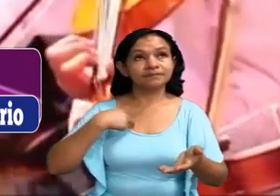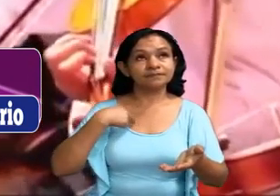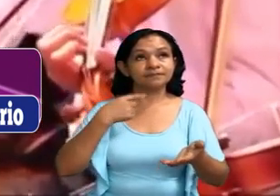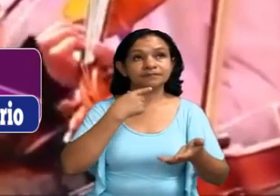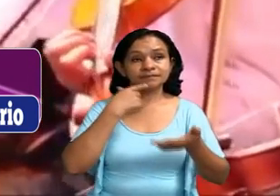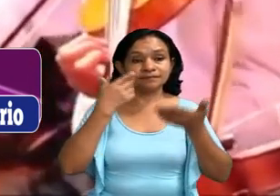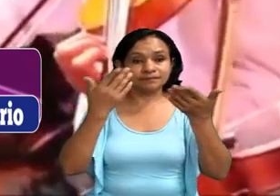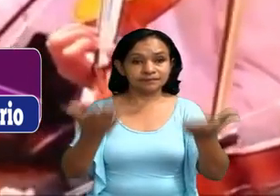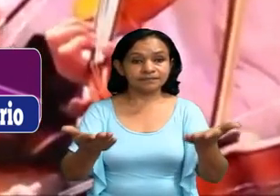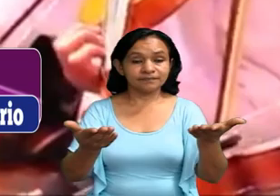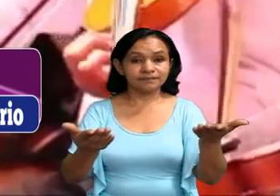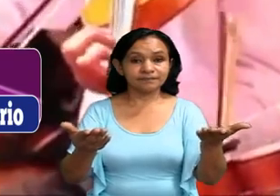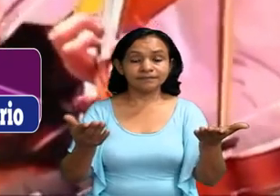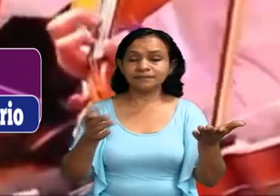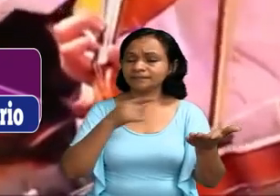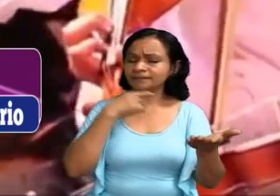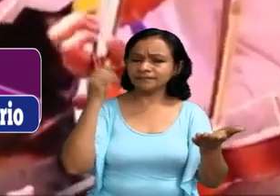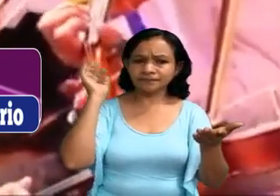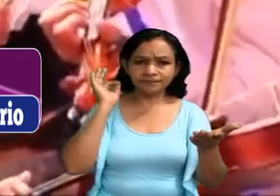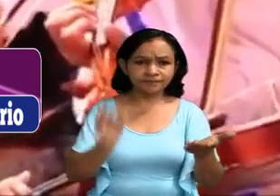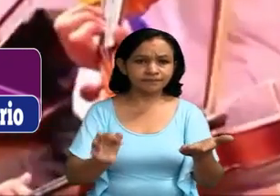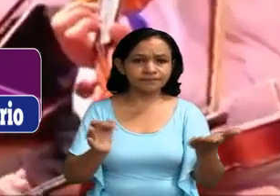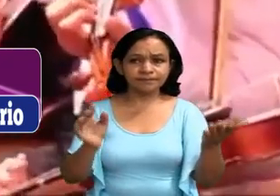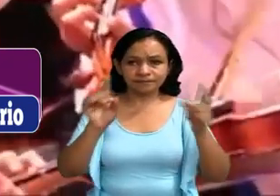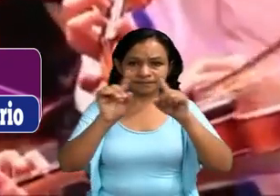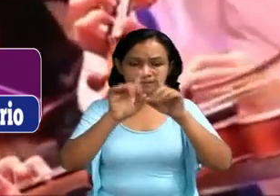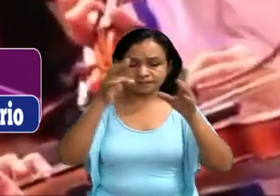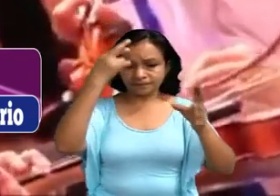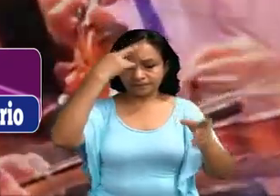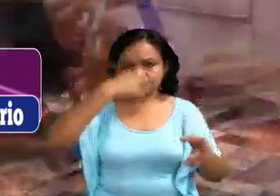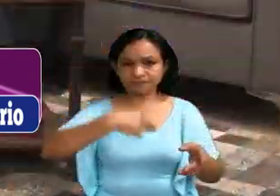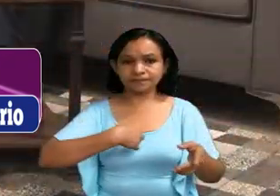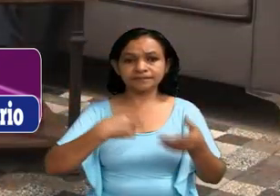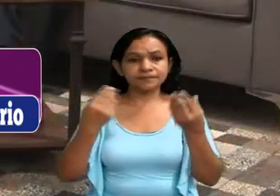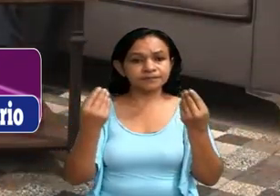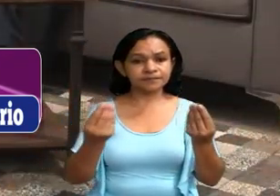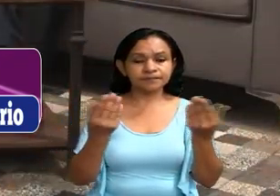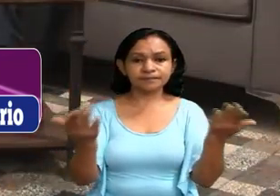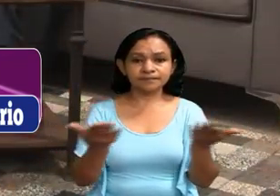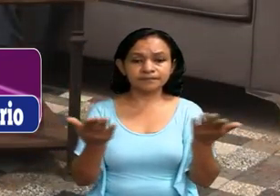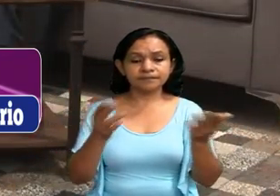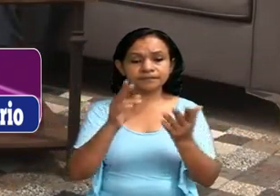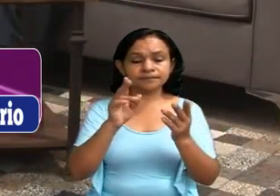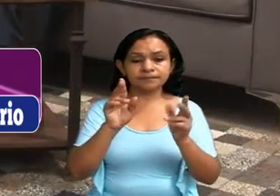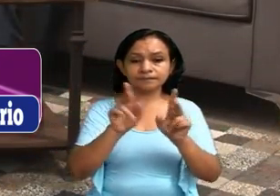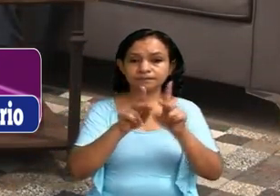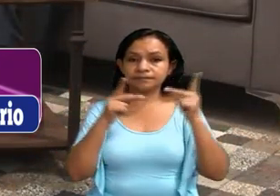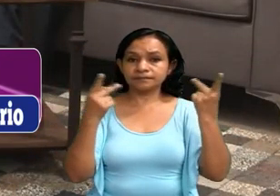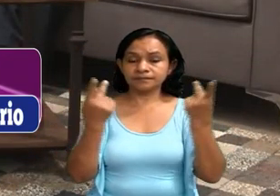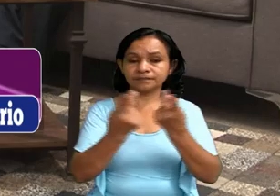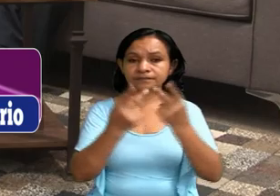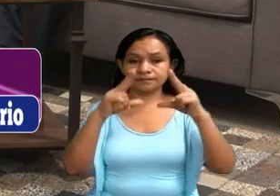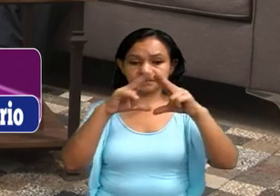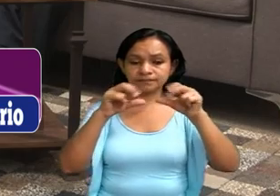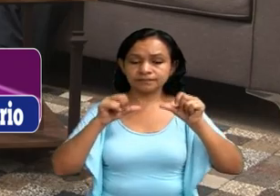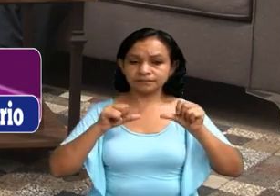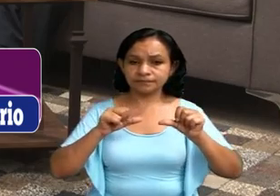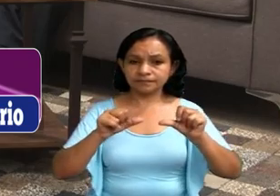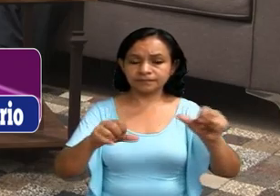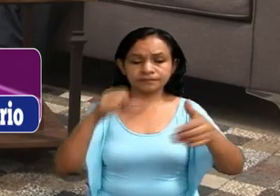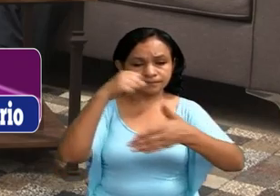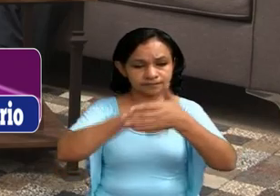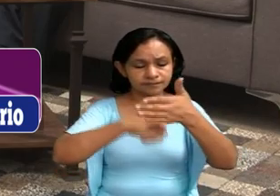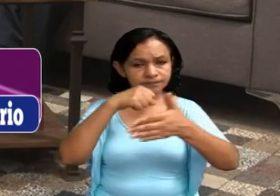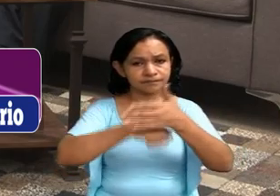dejamos bien, claro, con mucha responsabilidad como pueblo nicaragüense, como pueblo, darle continuidad, porque fue un esfuerzo muy